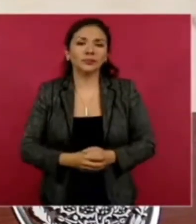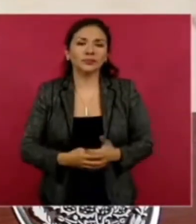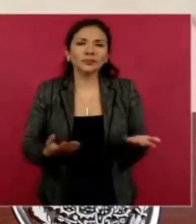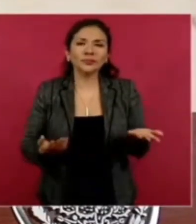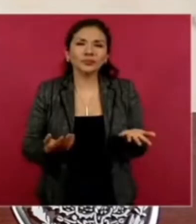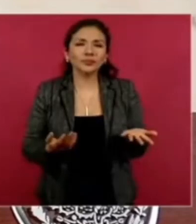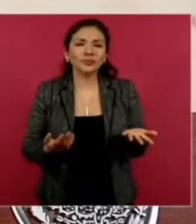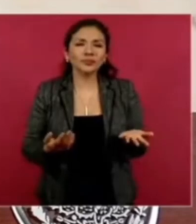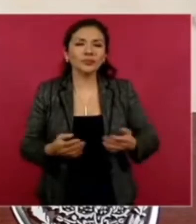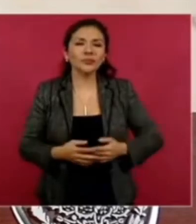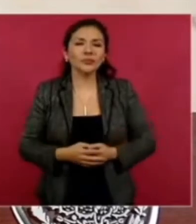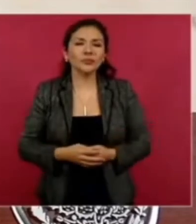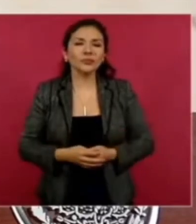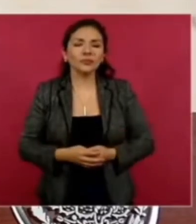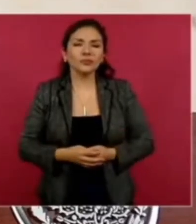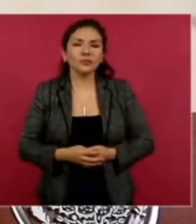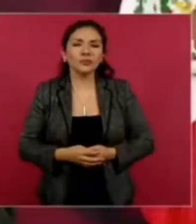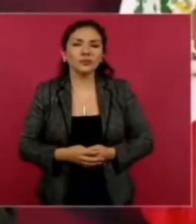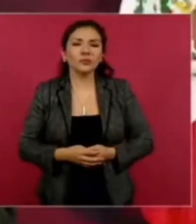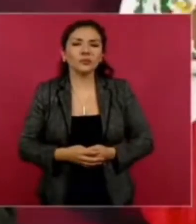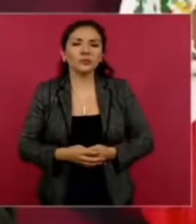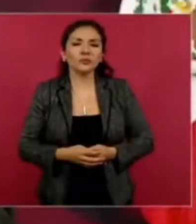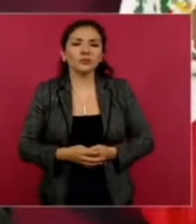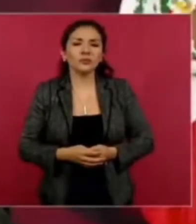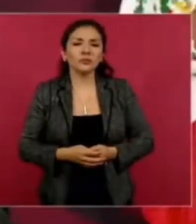Es un mercado